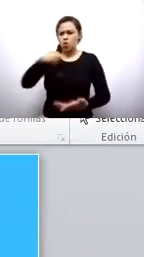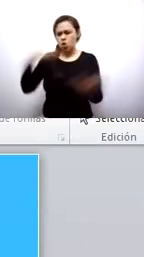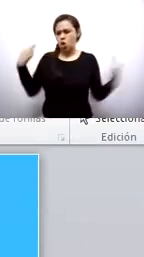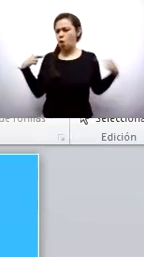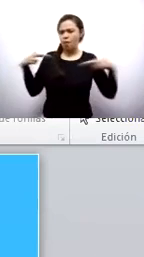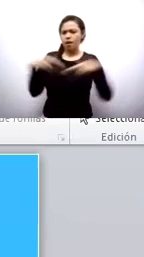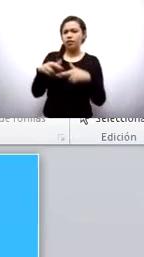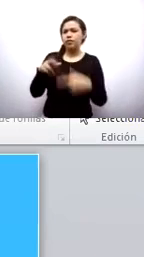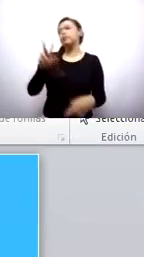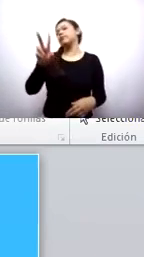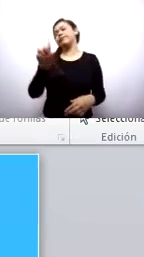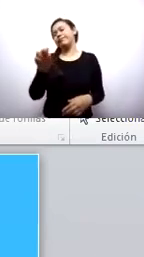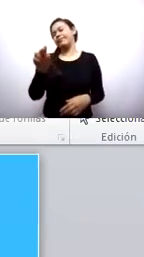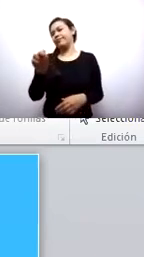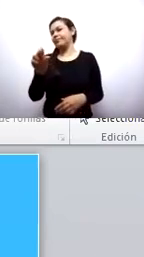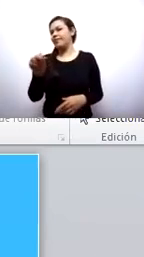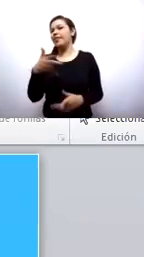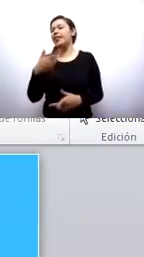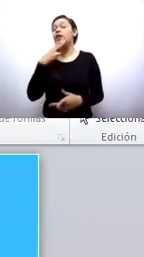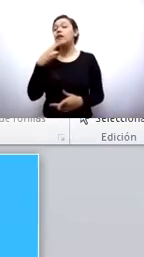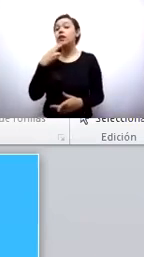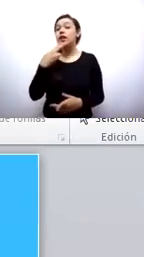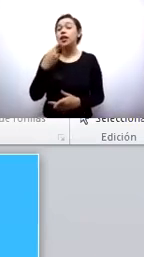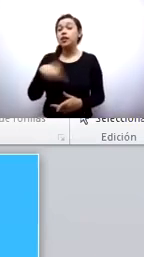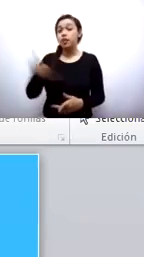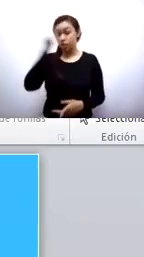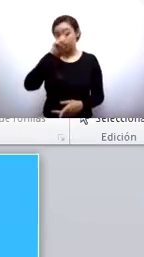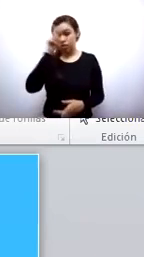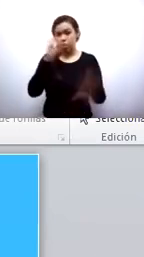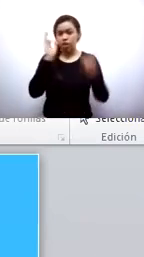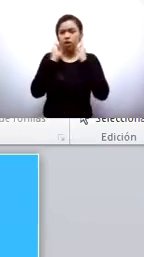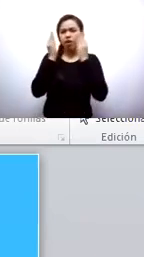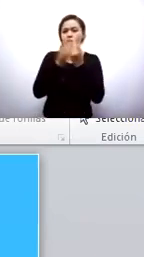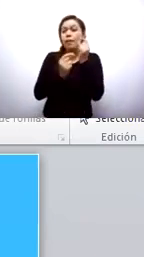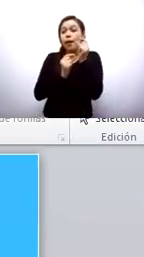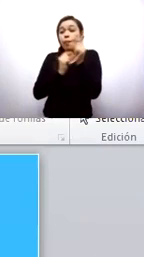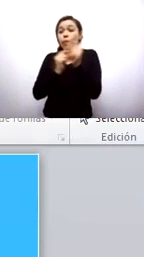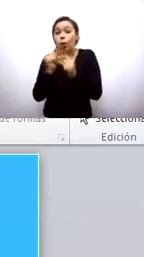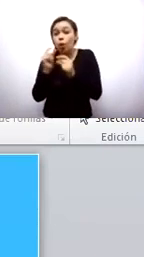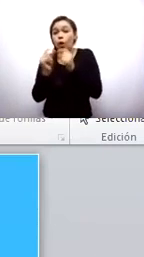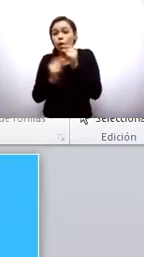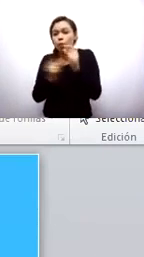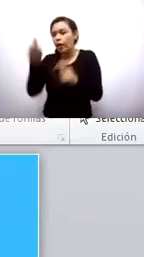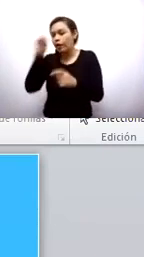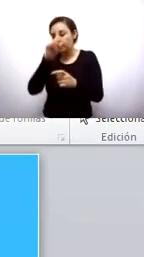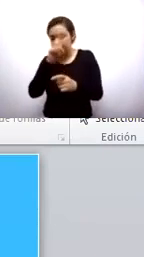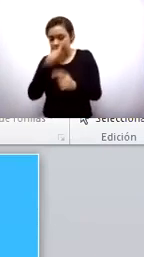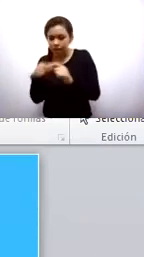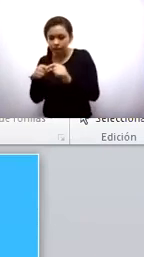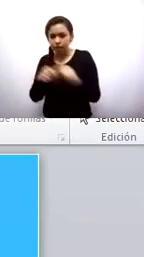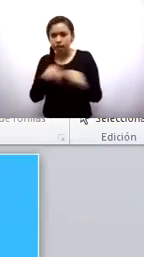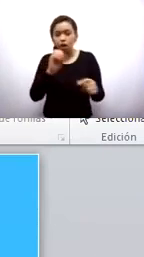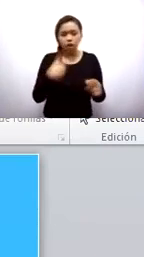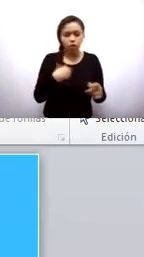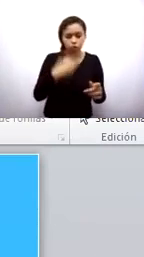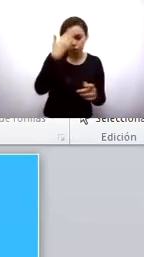tener? Pues bueno, esta implementación se sugiere que sea de una manera gradual, que sea orientada. Que ok, si yo ya lo sé utilizar,